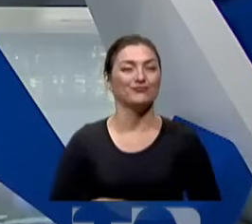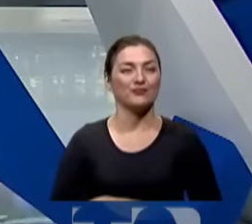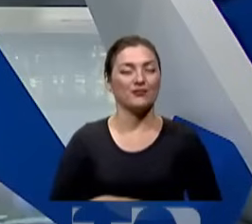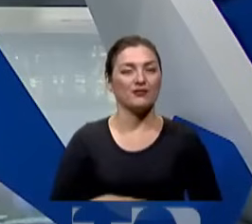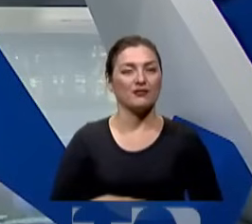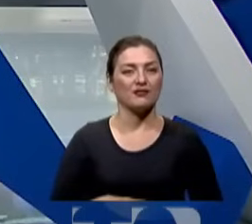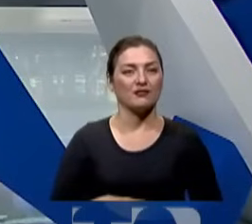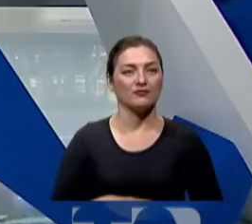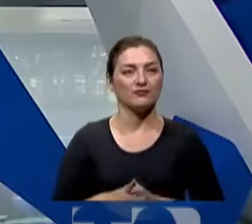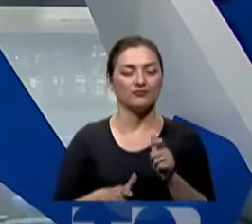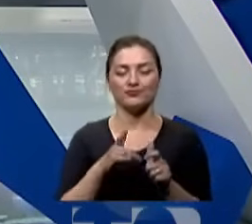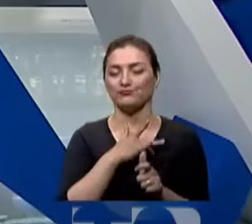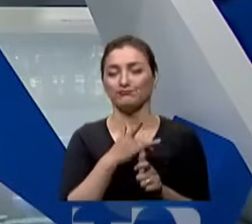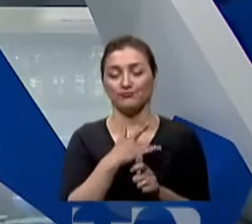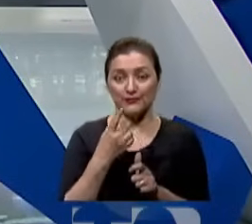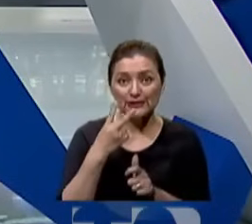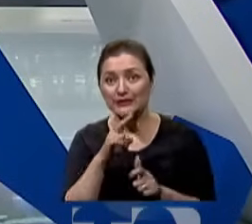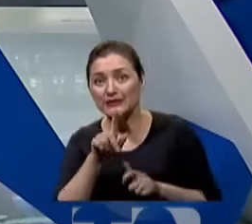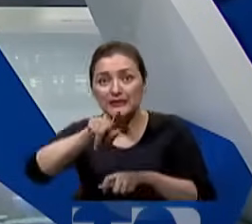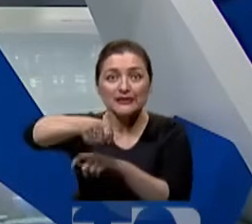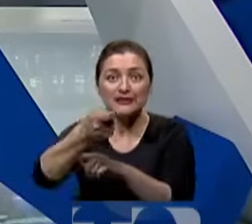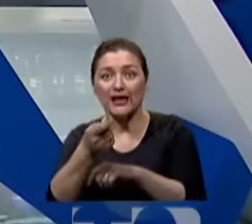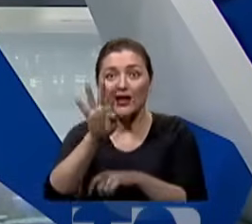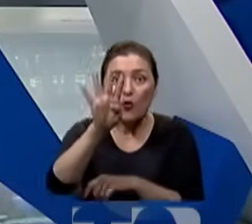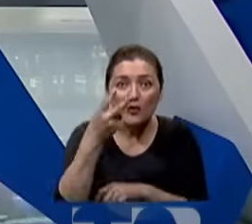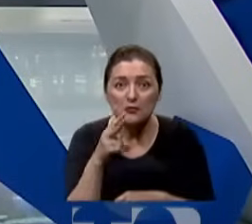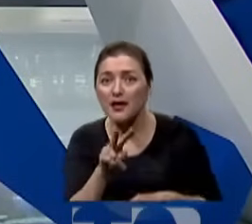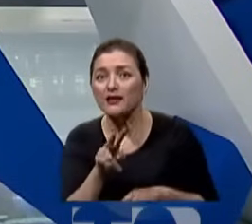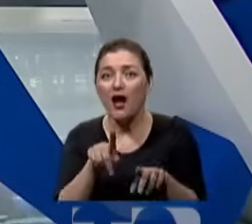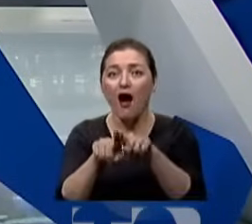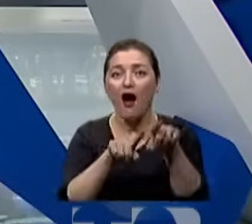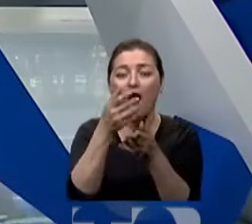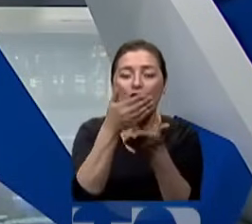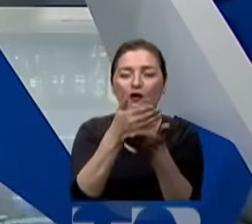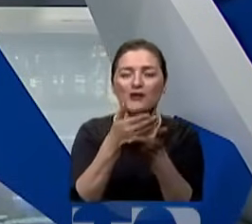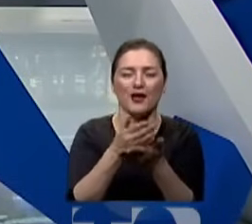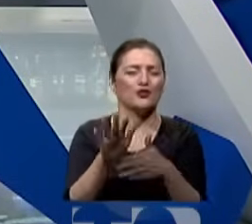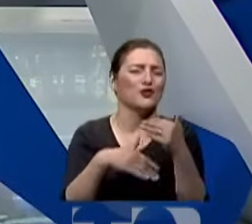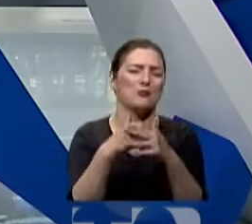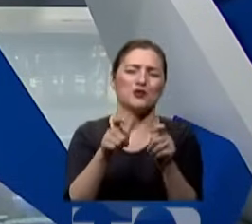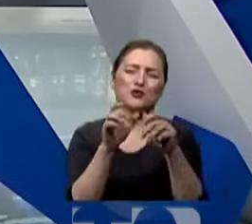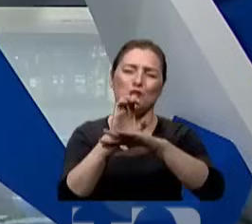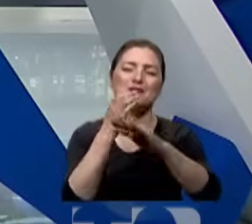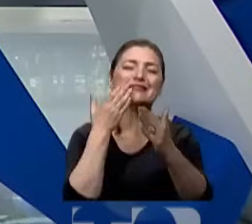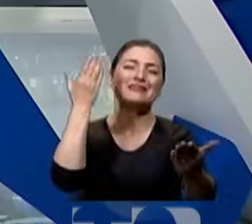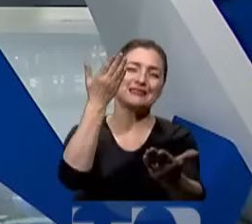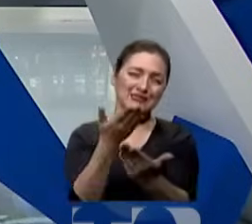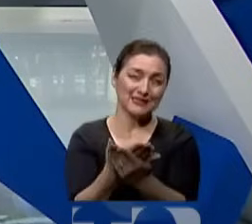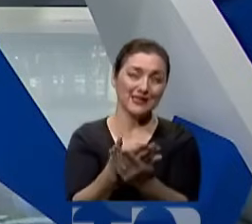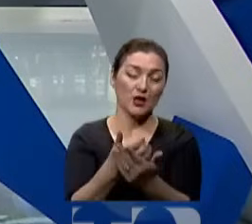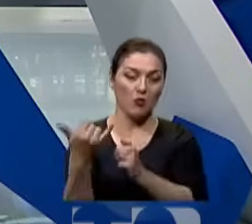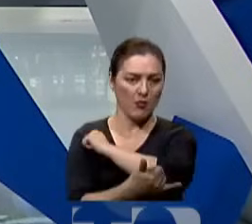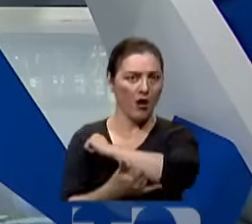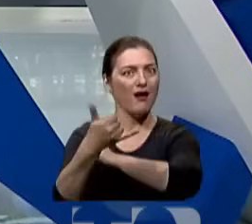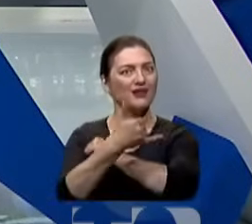que la gente está súper enganchada, por eso a nombre de Teleamazonas agradecerle a todo nuestro público, lindo, la familia ecuatoriana, incluso a través de las redes sociales, gente de